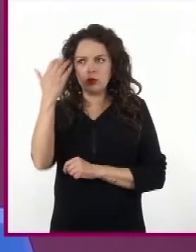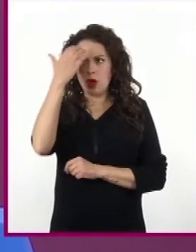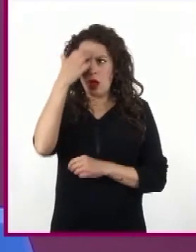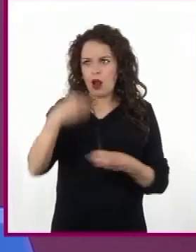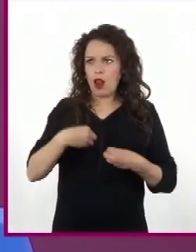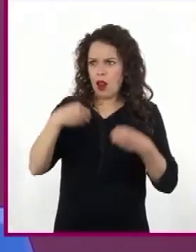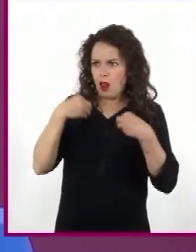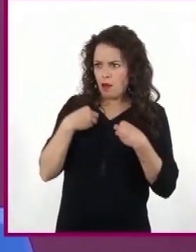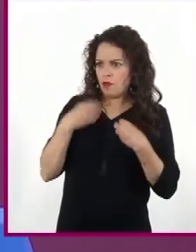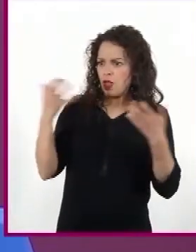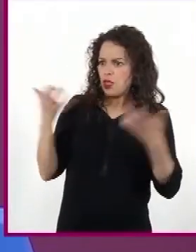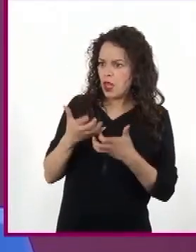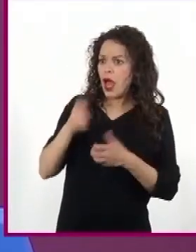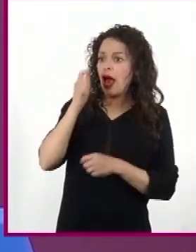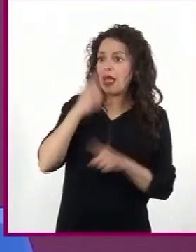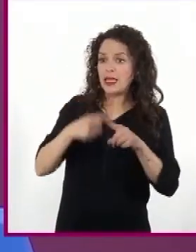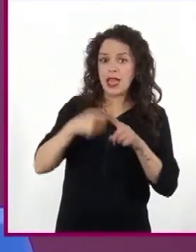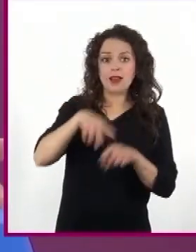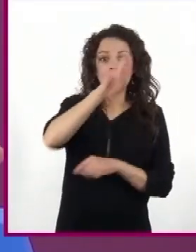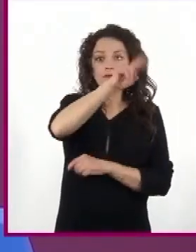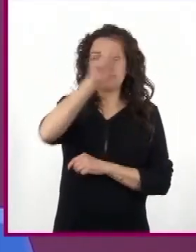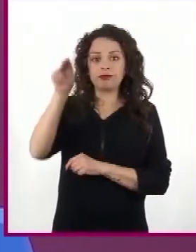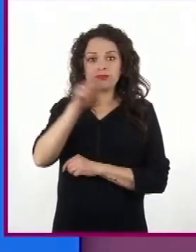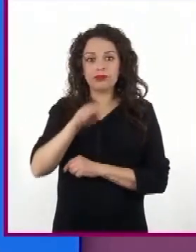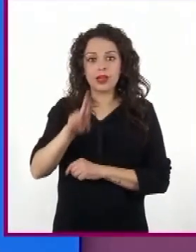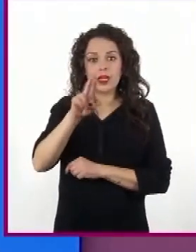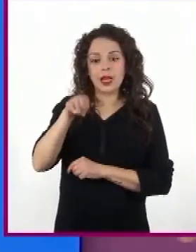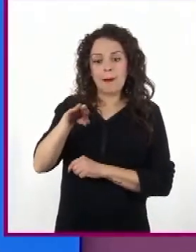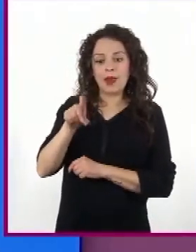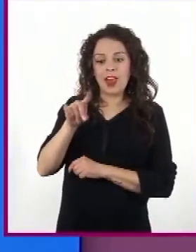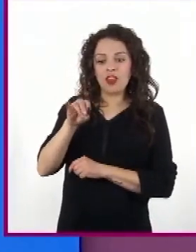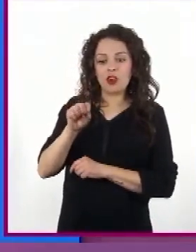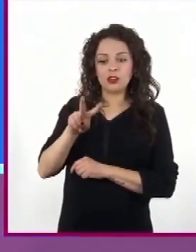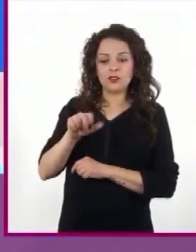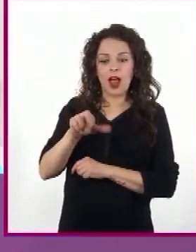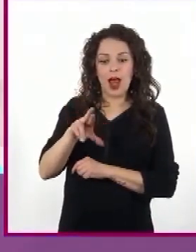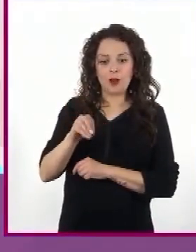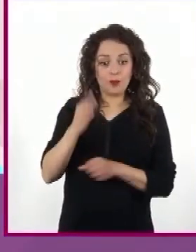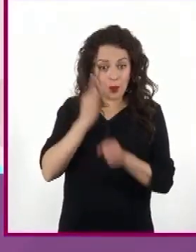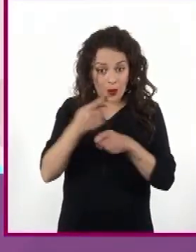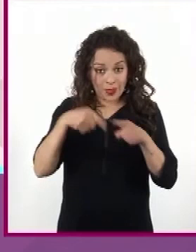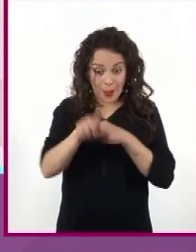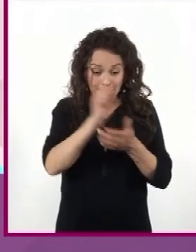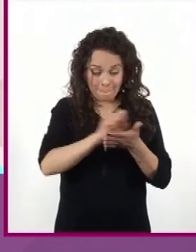y obra de la pintora mexicana Remedios Varo. ¡A tomar nota!